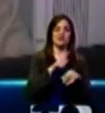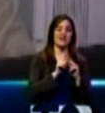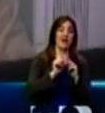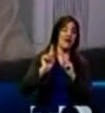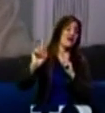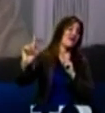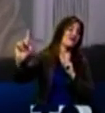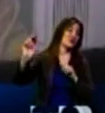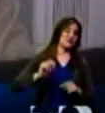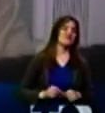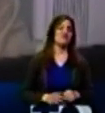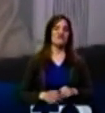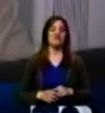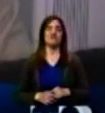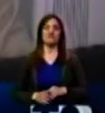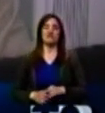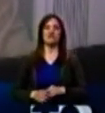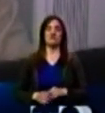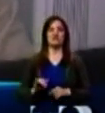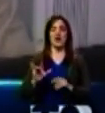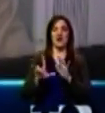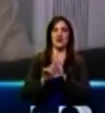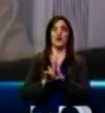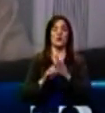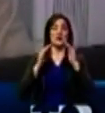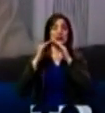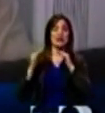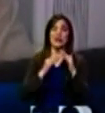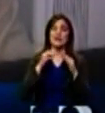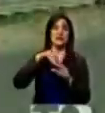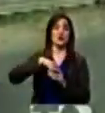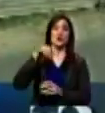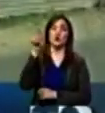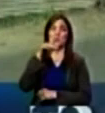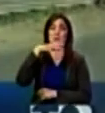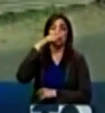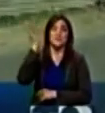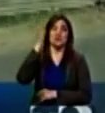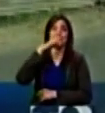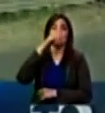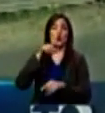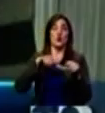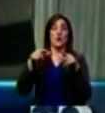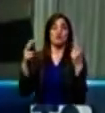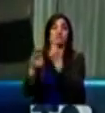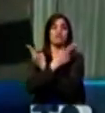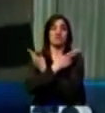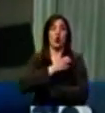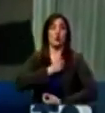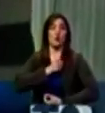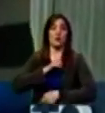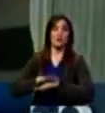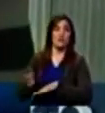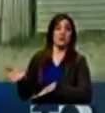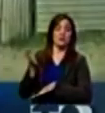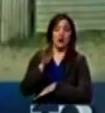sectores donde se encuentra en población, porque emanan malos olores. El lugar fue clausurado y su propietario convocado